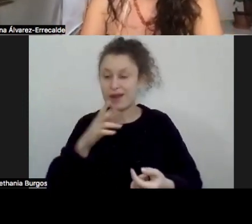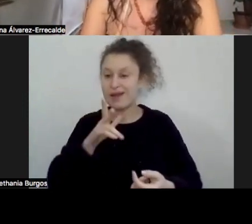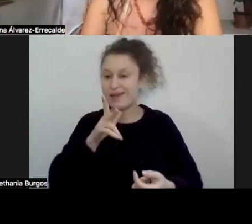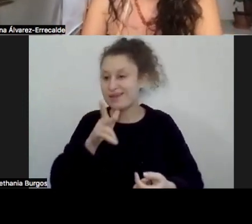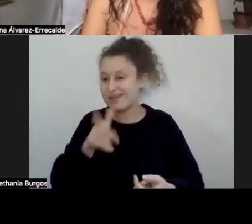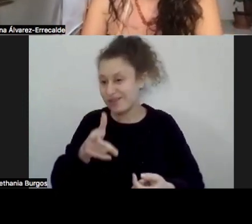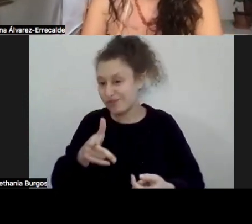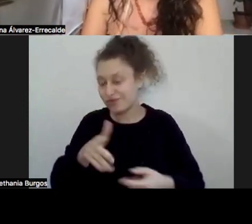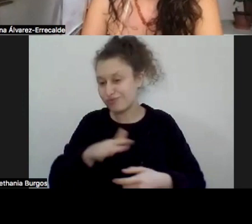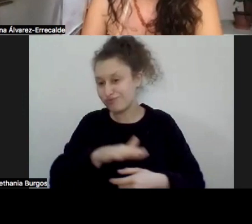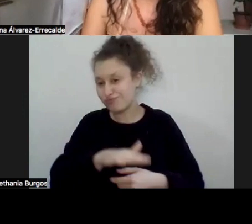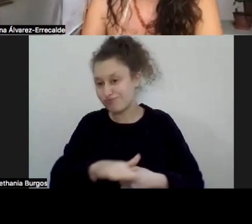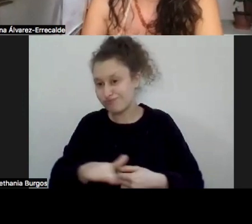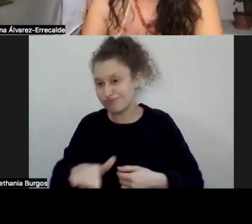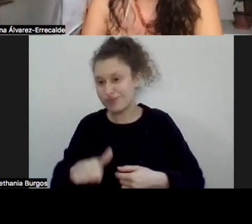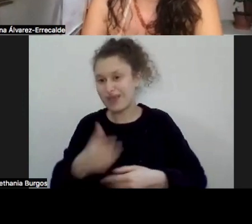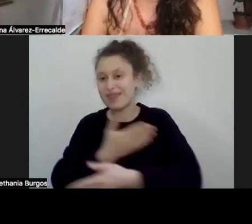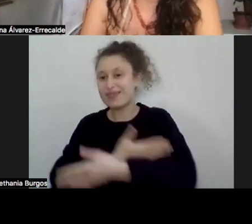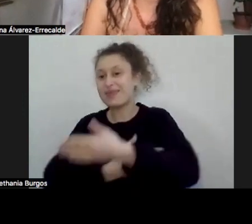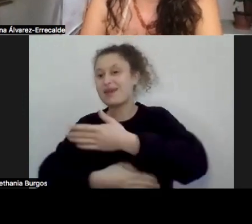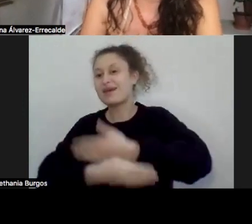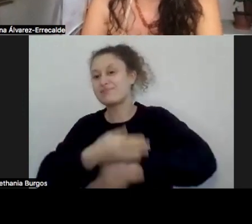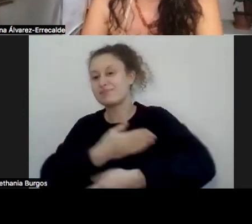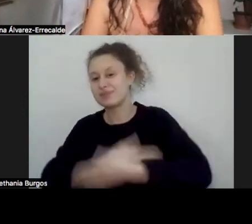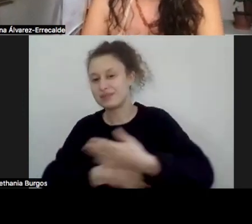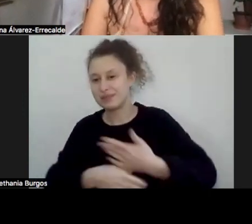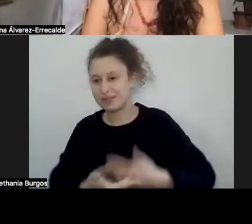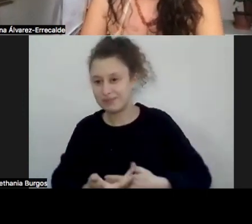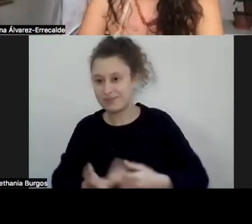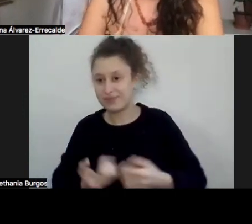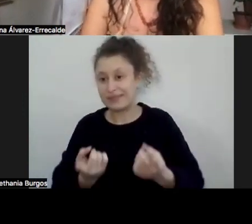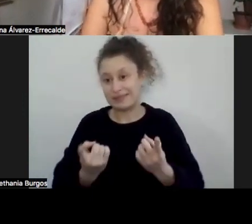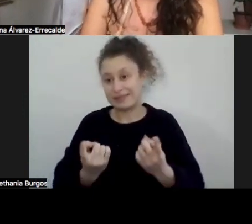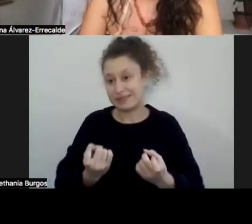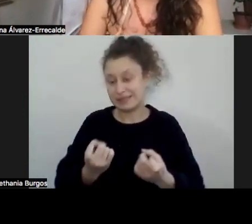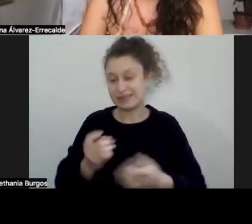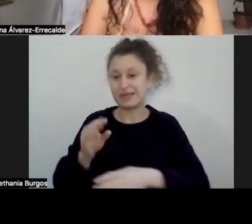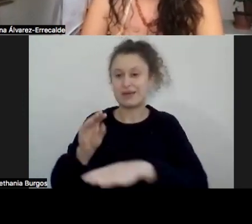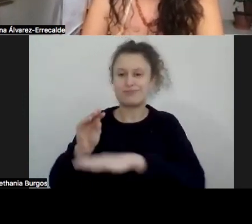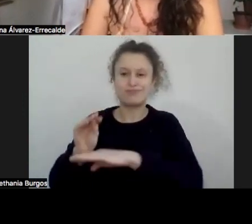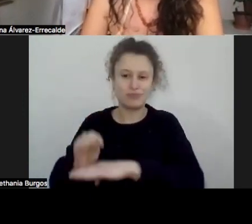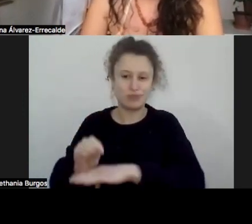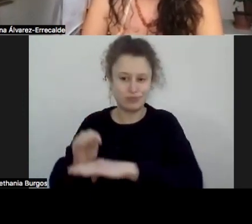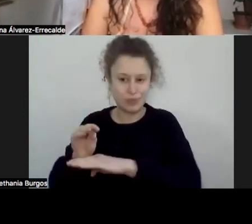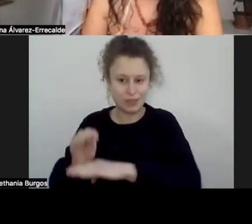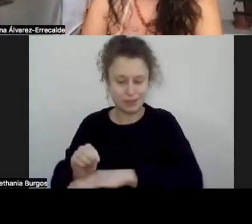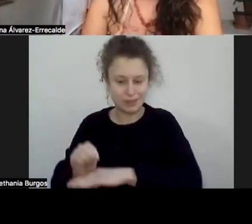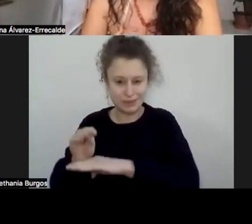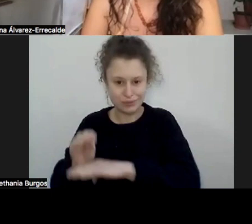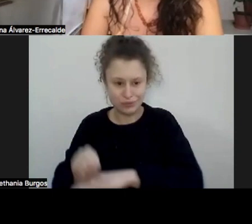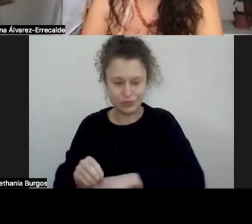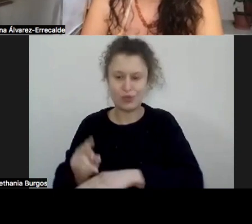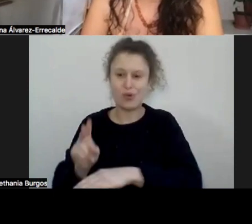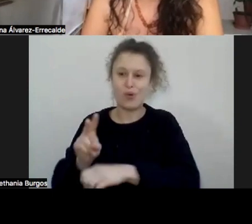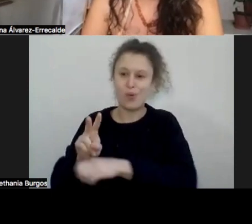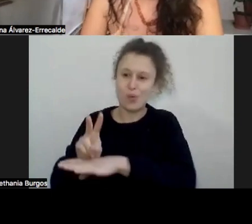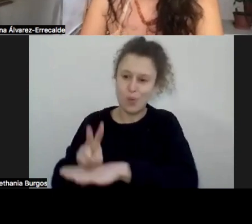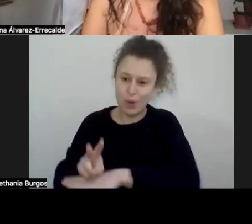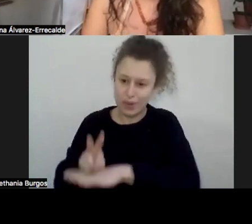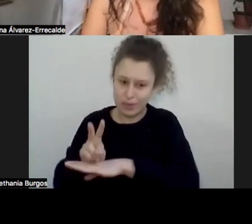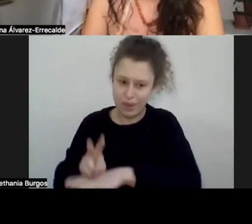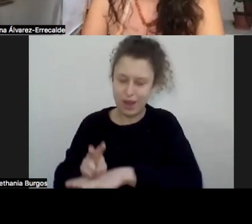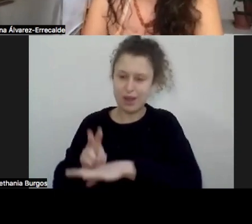discapacidad que, que van a tener esta necesidad de contención, de cuidado, de